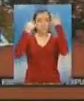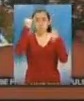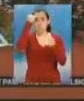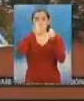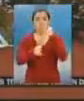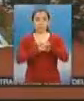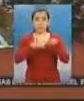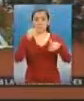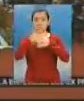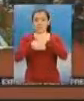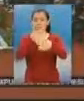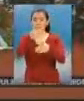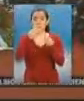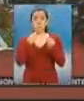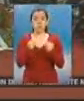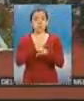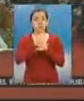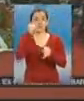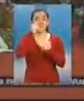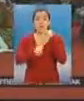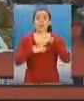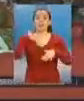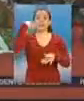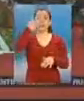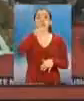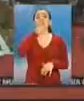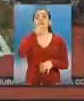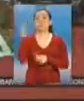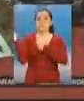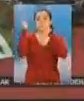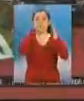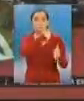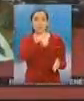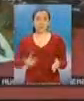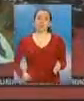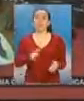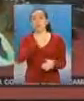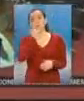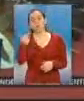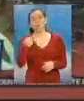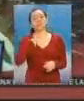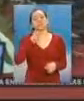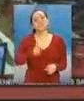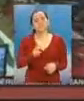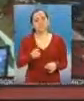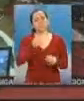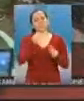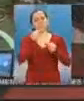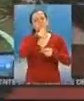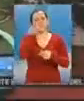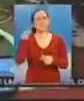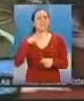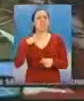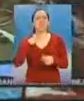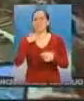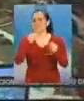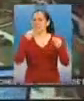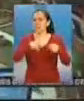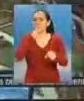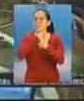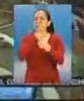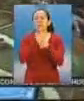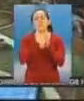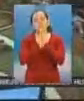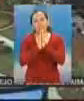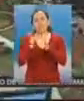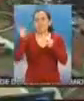no se controlen los flujos capitales, químicos y de armas, los pueblos seguirán pagando con su sangre. Asimismo, hizo un énfasis a la lucha contra